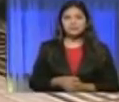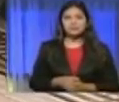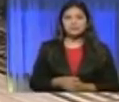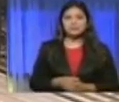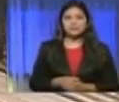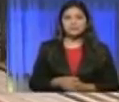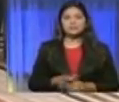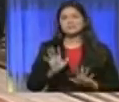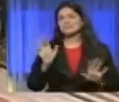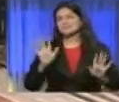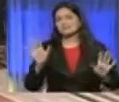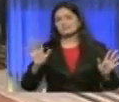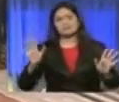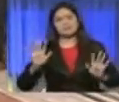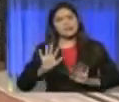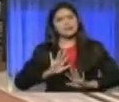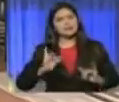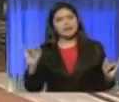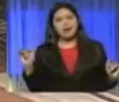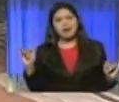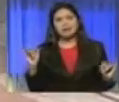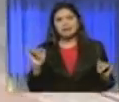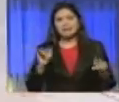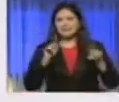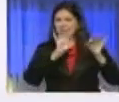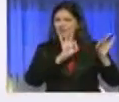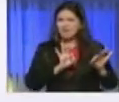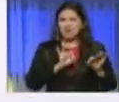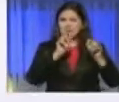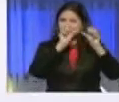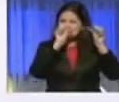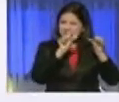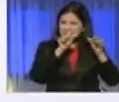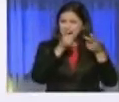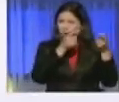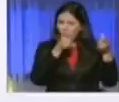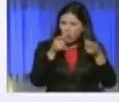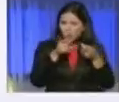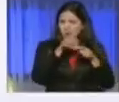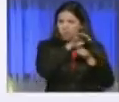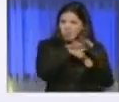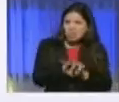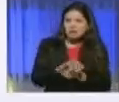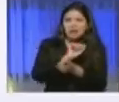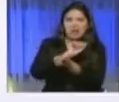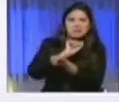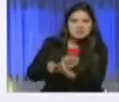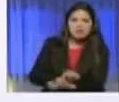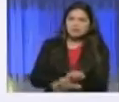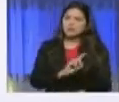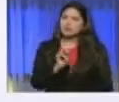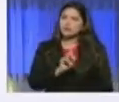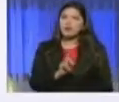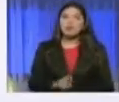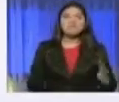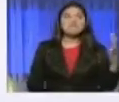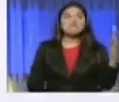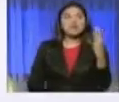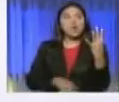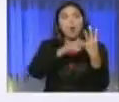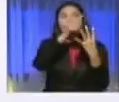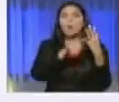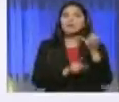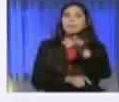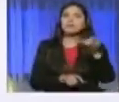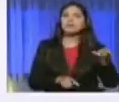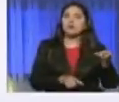Ya basta de esos modelos esclavizantes, donde vienen cuatro poderosos y se apoderan de